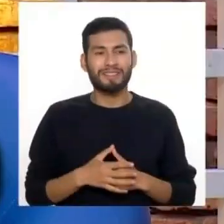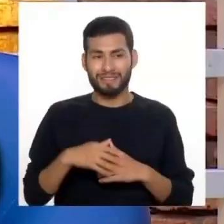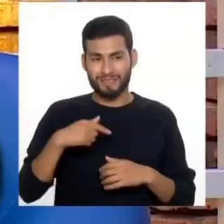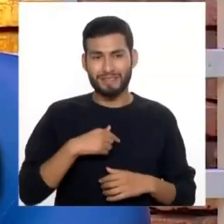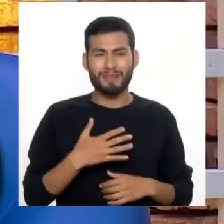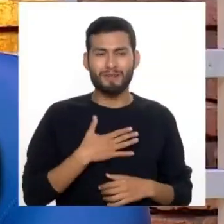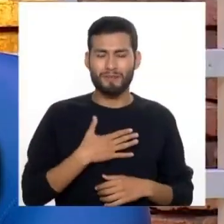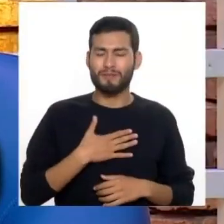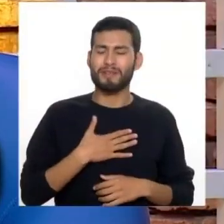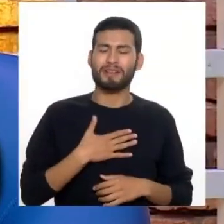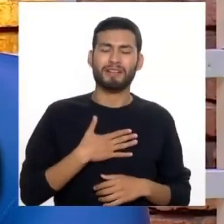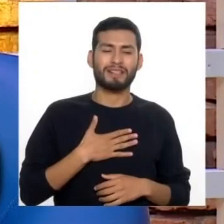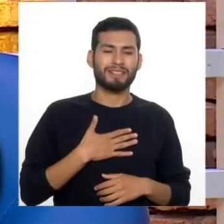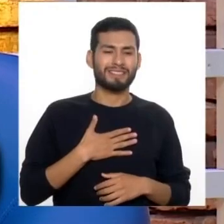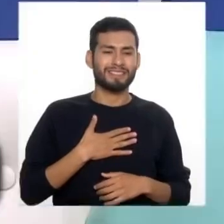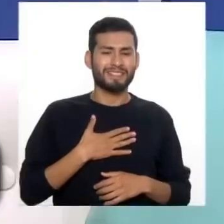es